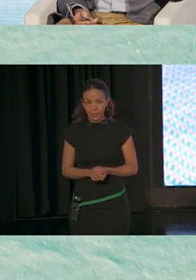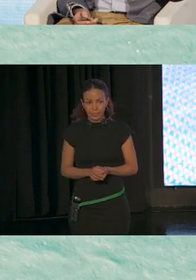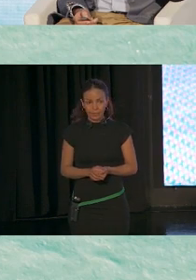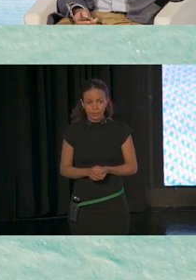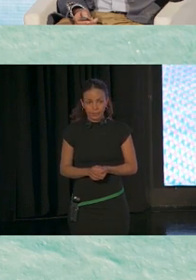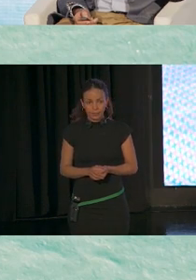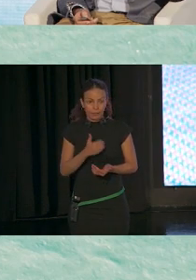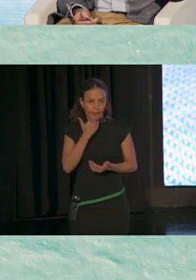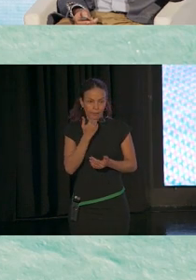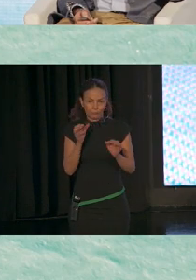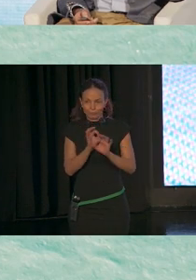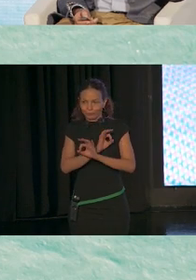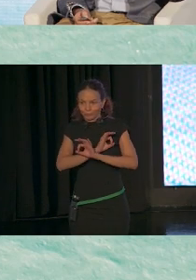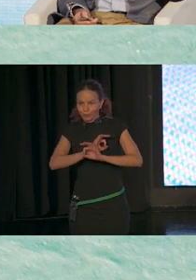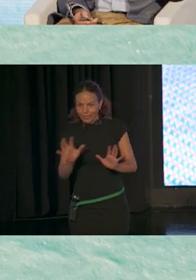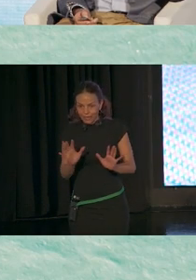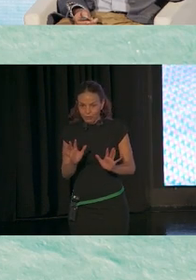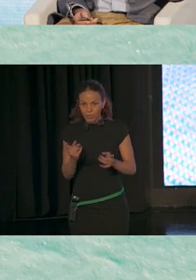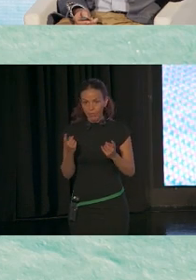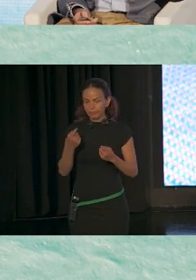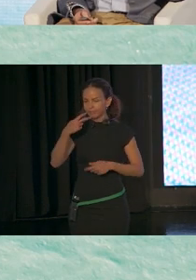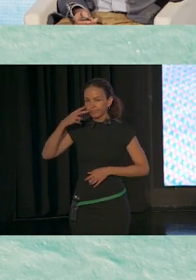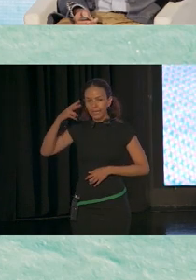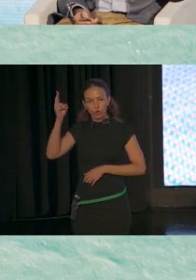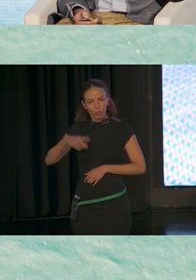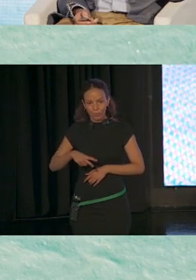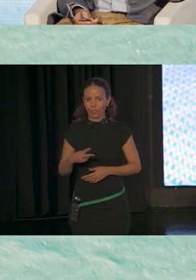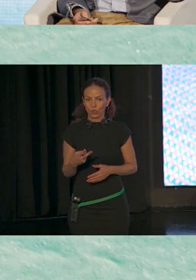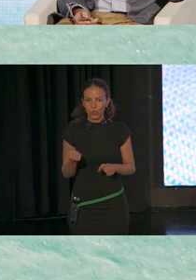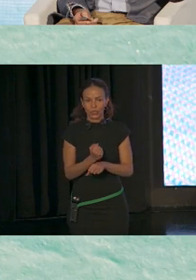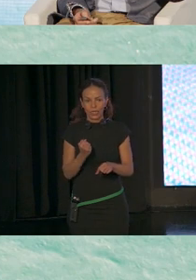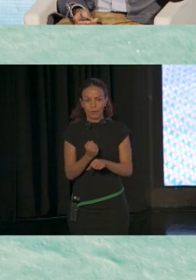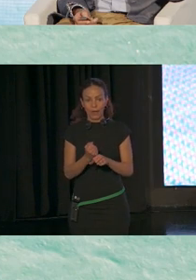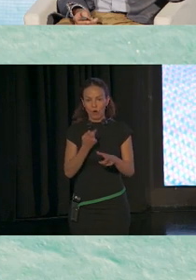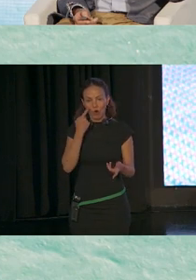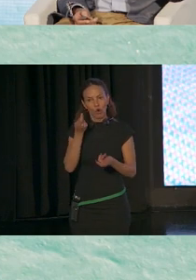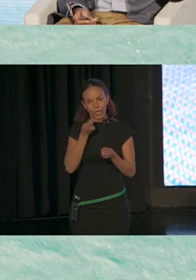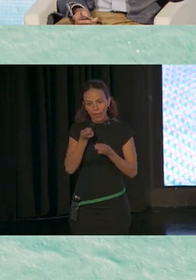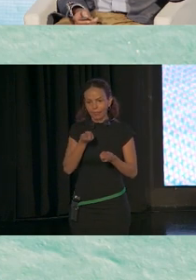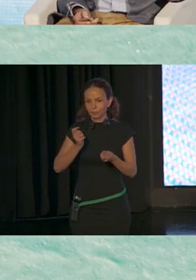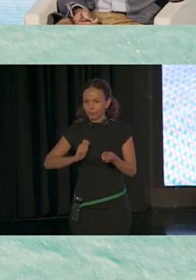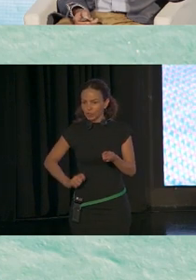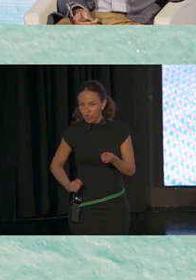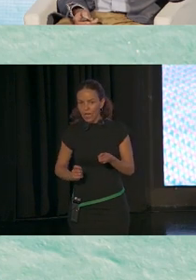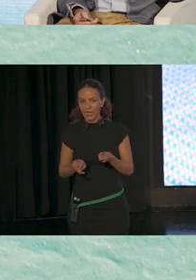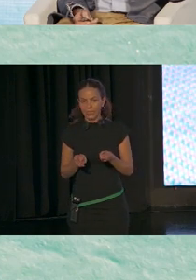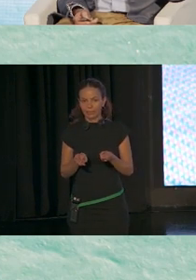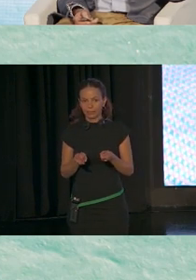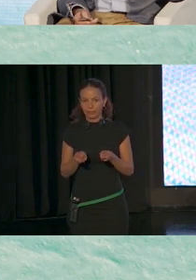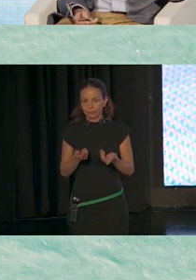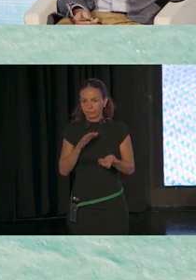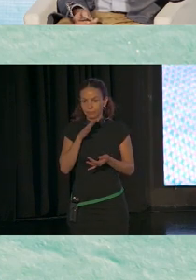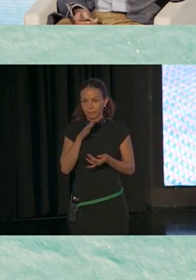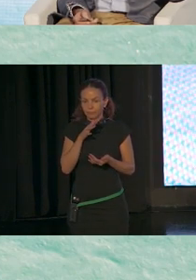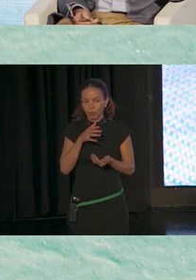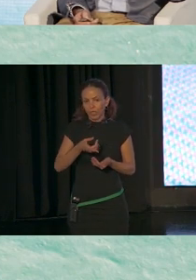que está claro es que se necesita un reconocimiento del trabajo de las coordinadoras, de los profesionales a la hora de llevar